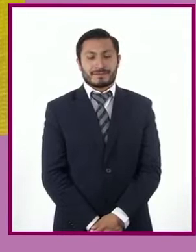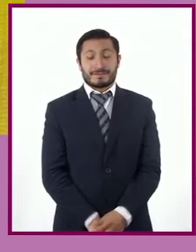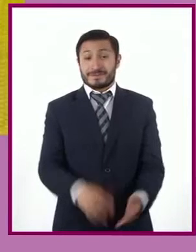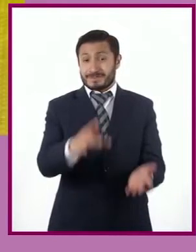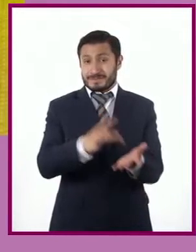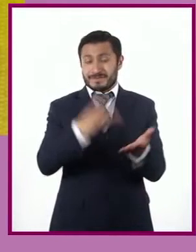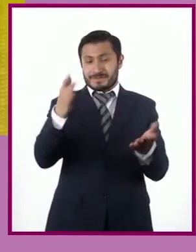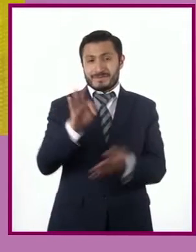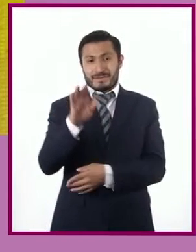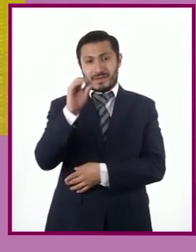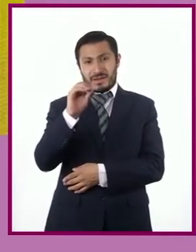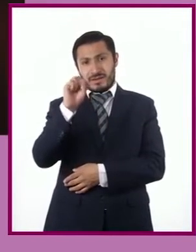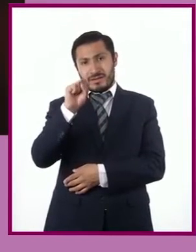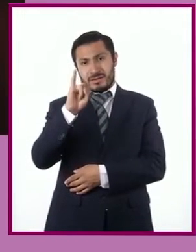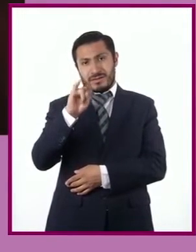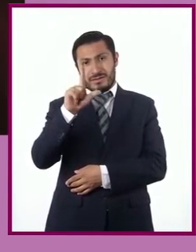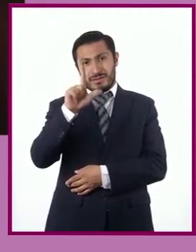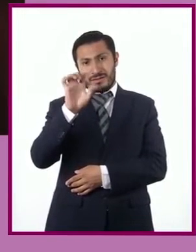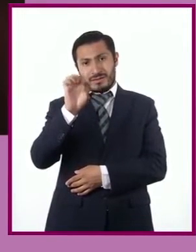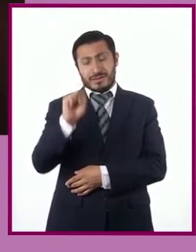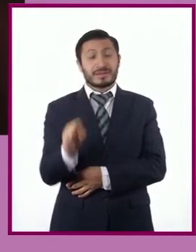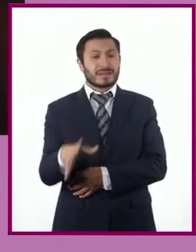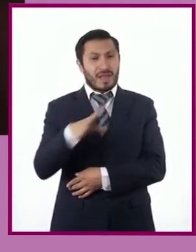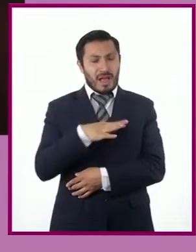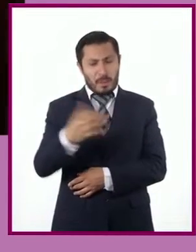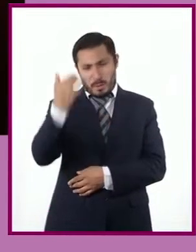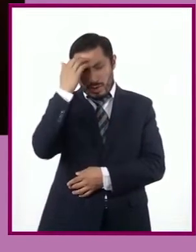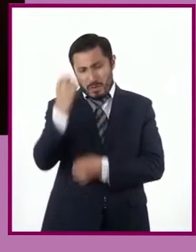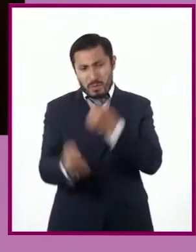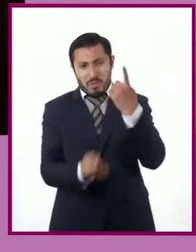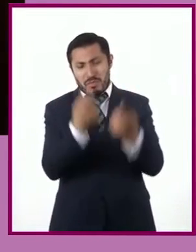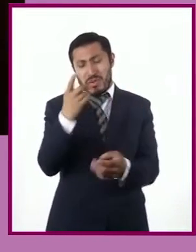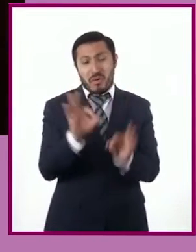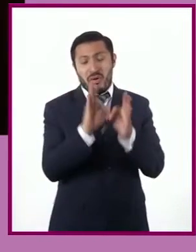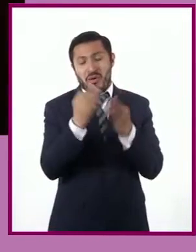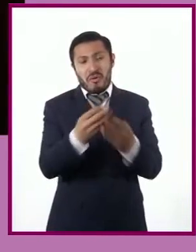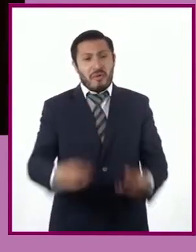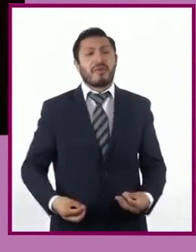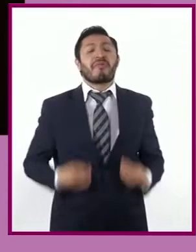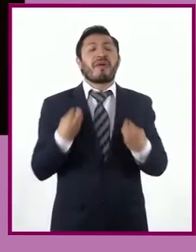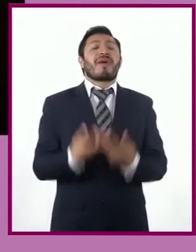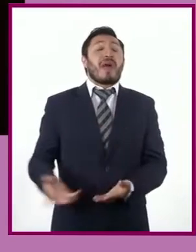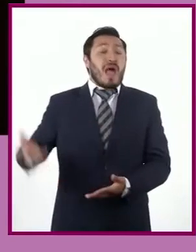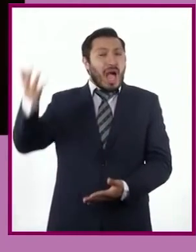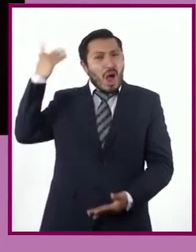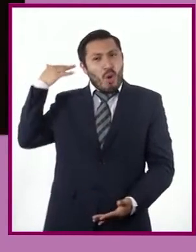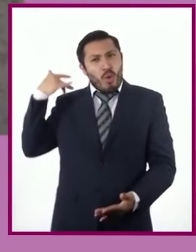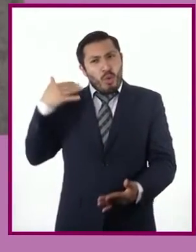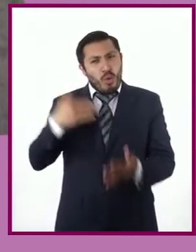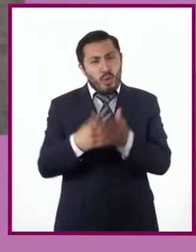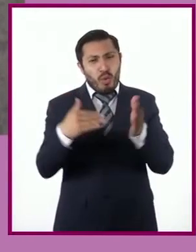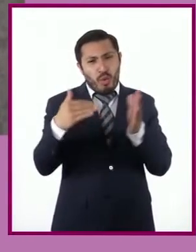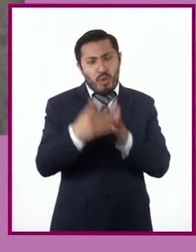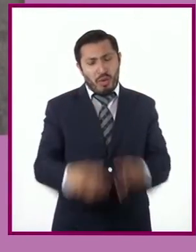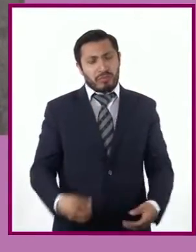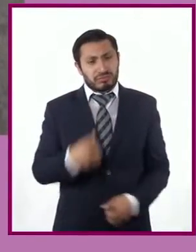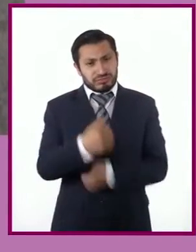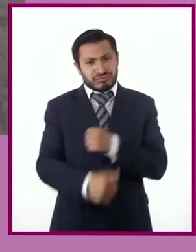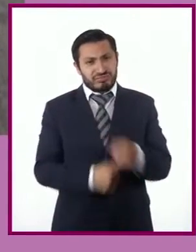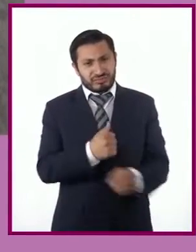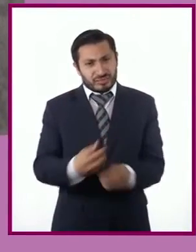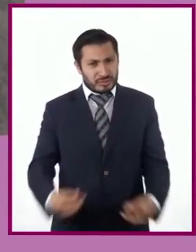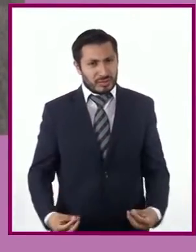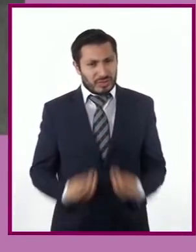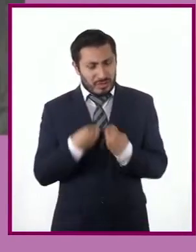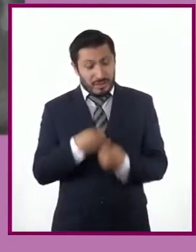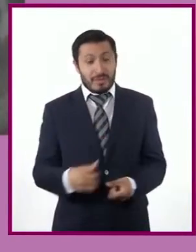Gracias a los fósiles, ahora conocemos algunos de los organismos que habitaron el planeta hace millones de años. ¿Hay algún yacimiento